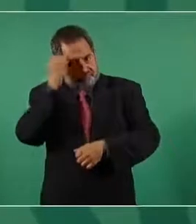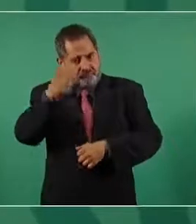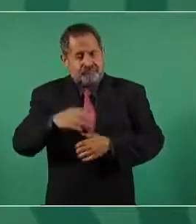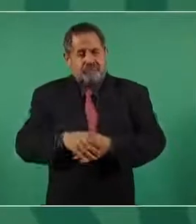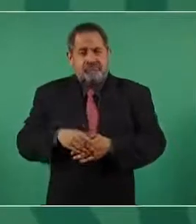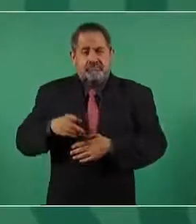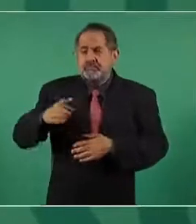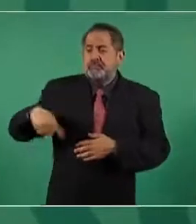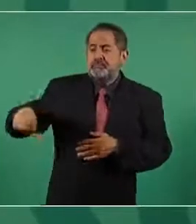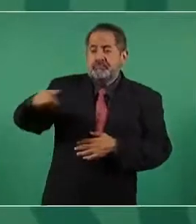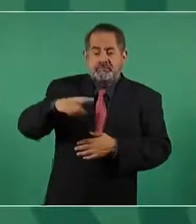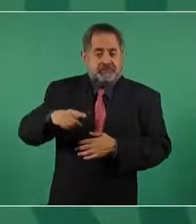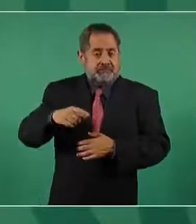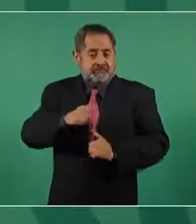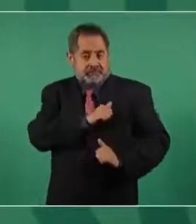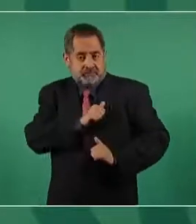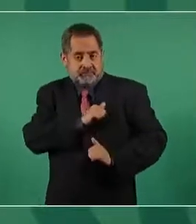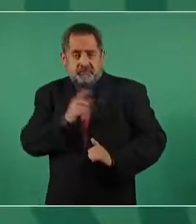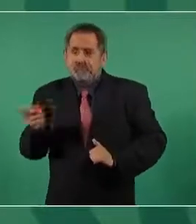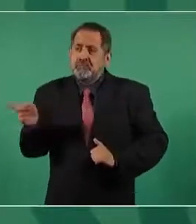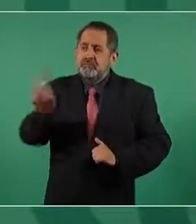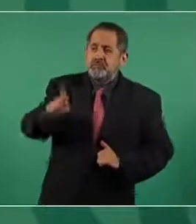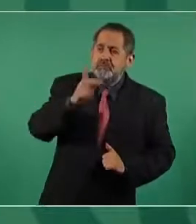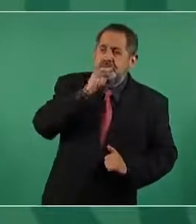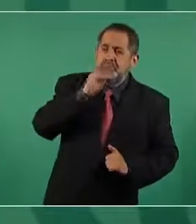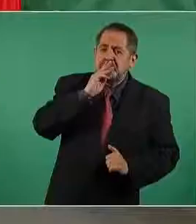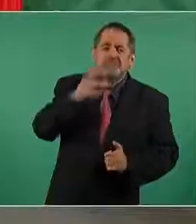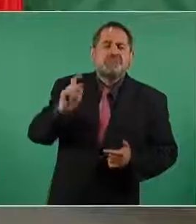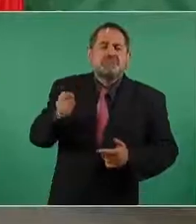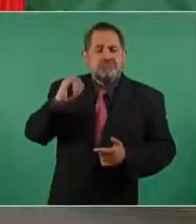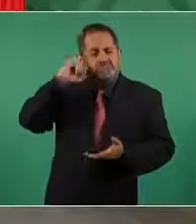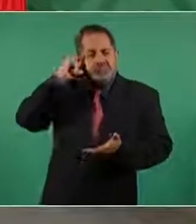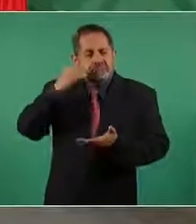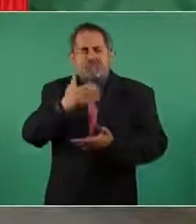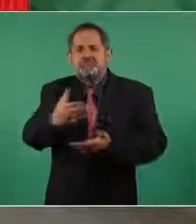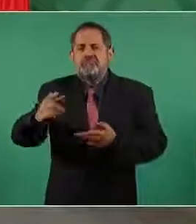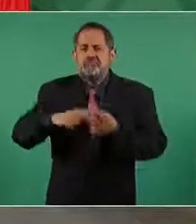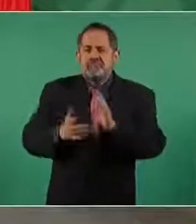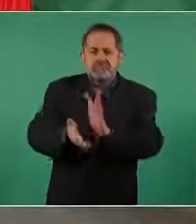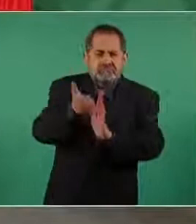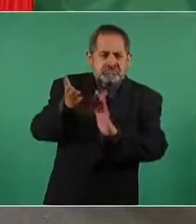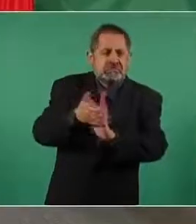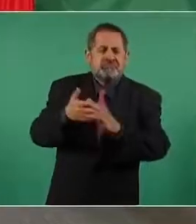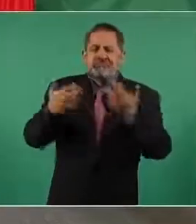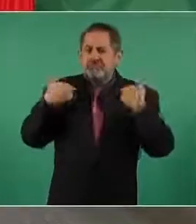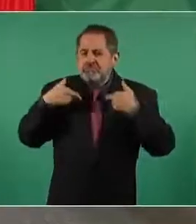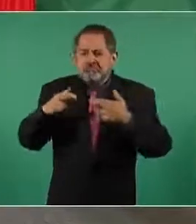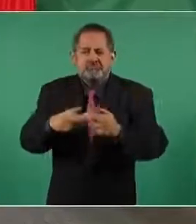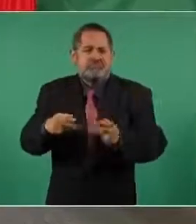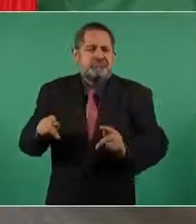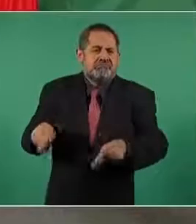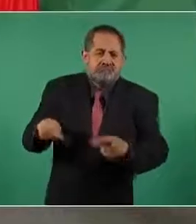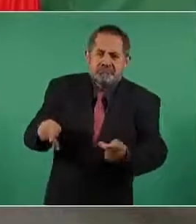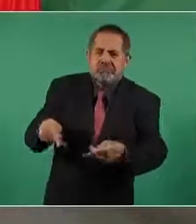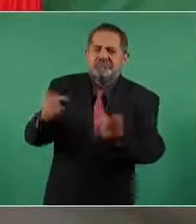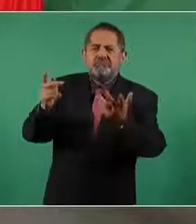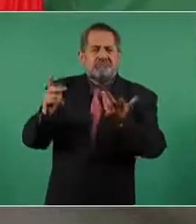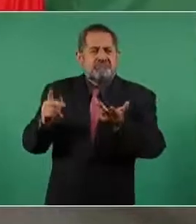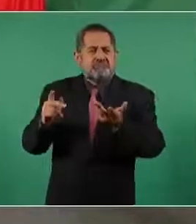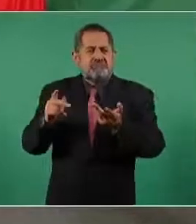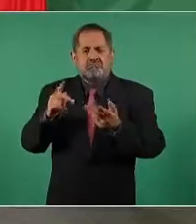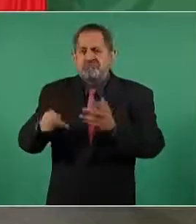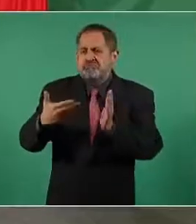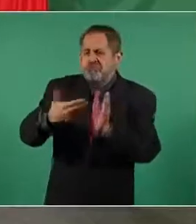soldados son hijos de campesinos, hijos de obreros, de maestros, de comerciantes,